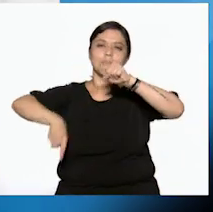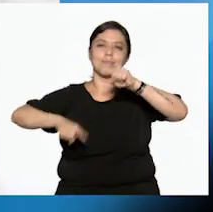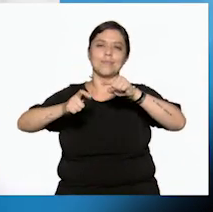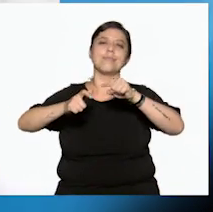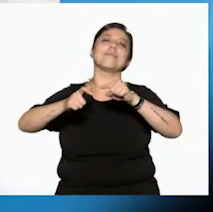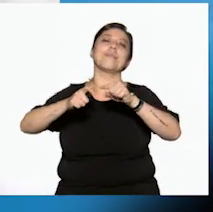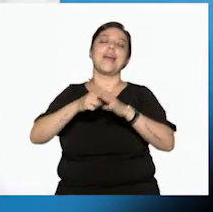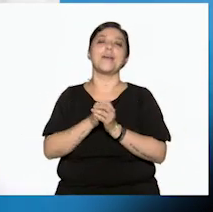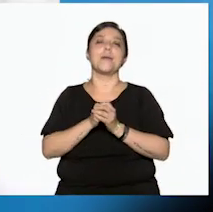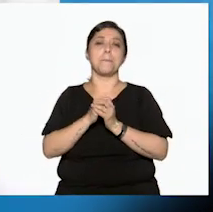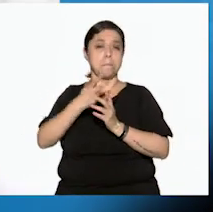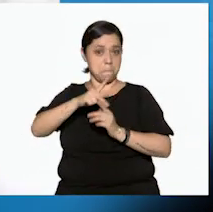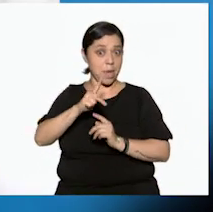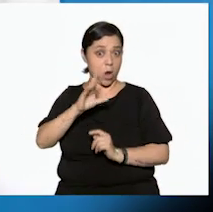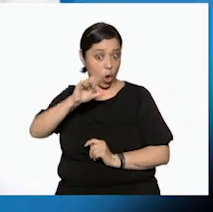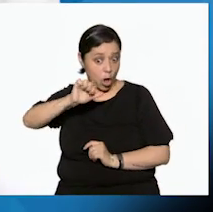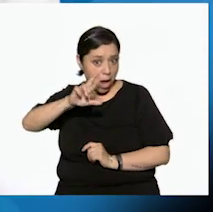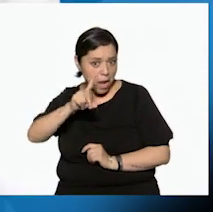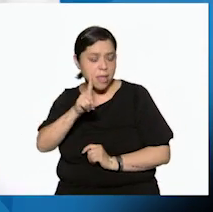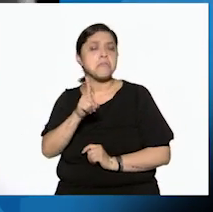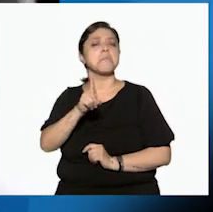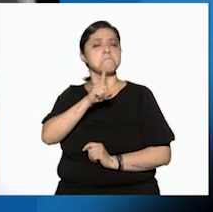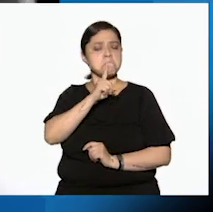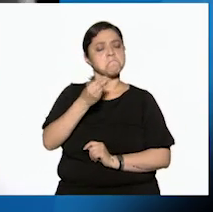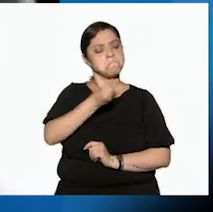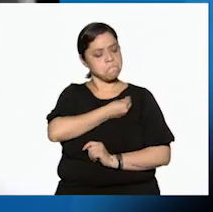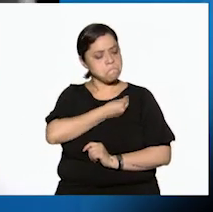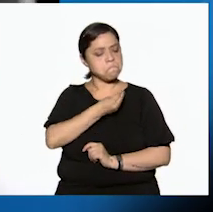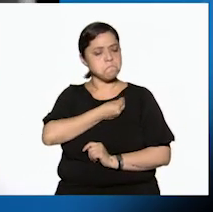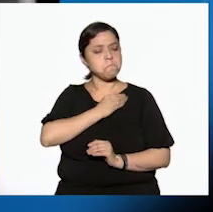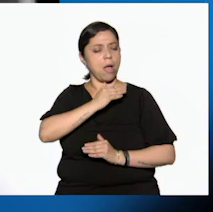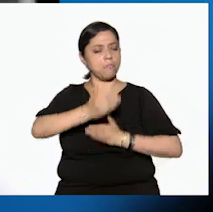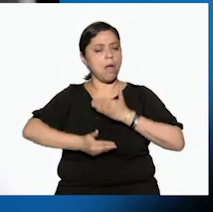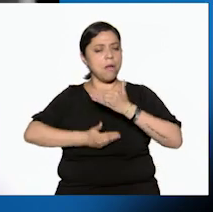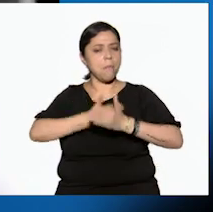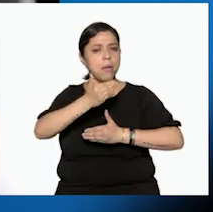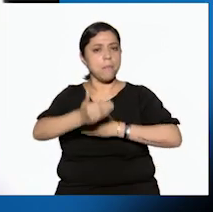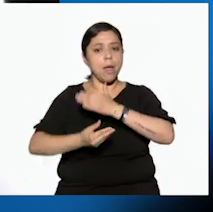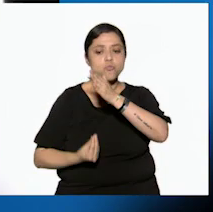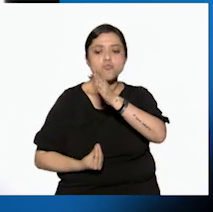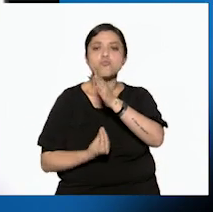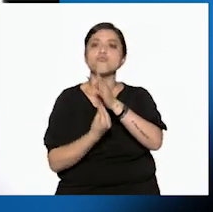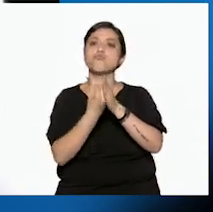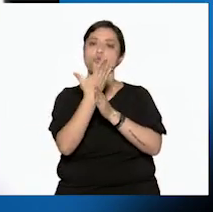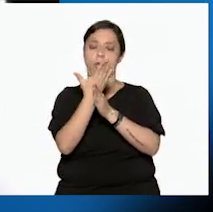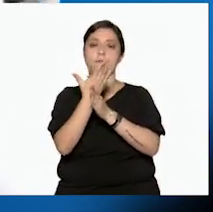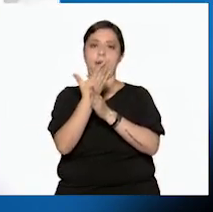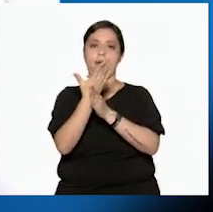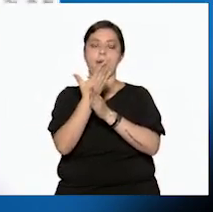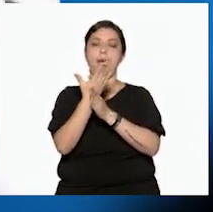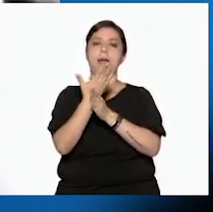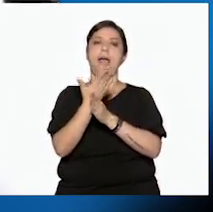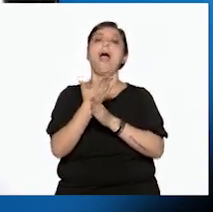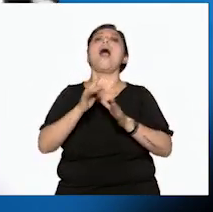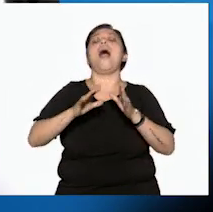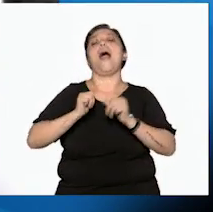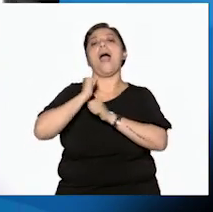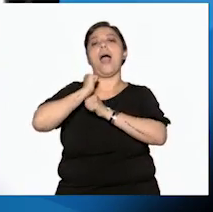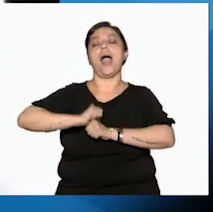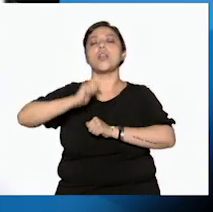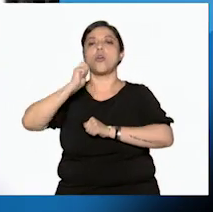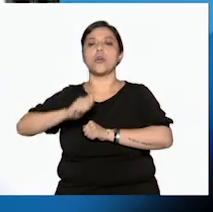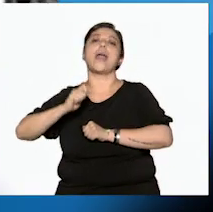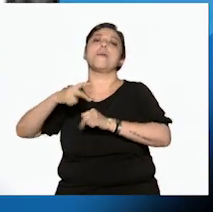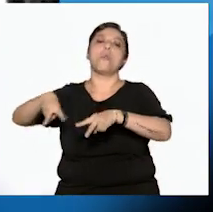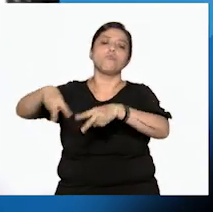Pero Cárdenas aguantó la presión y poco después nació una compañía estatal destinada a la extracción y